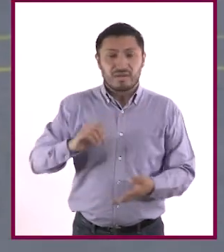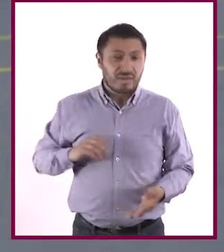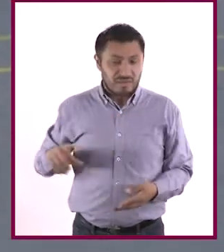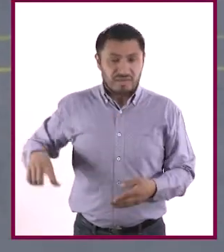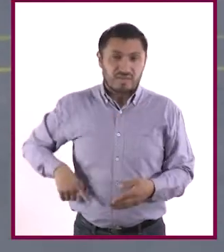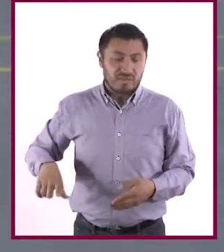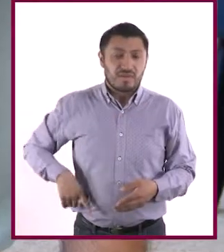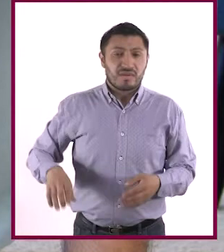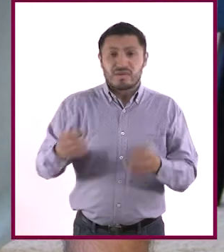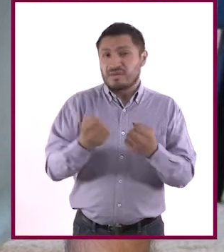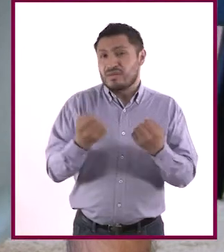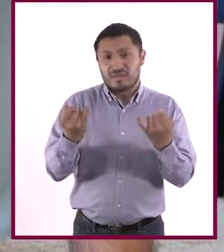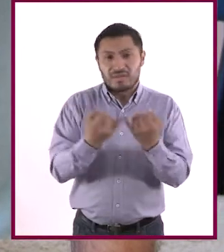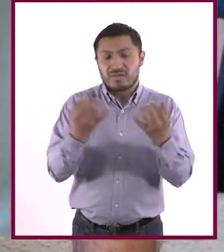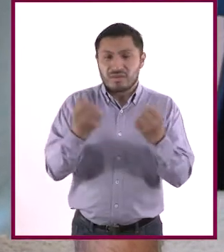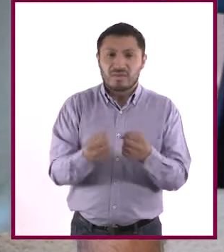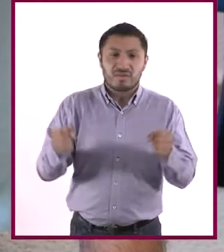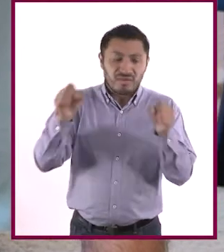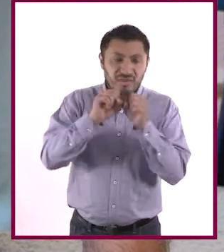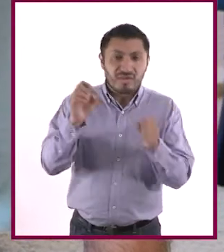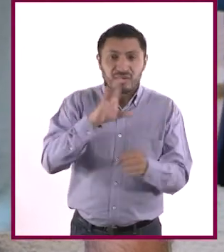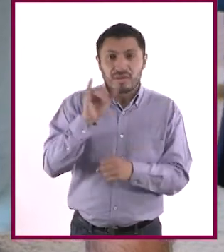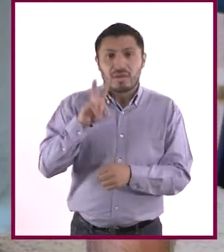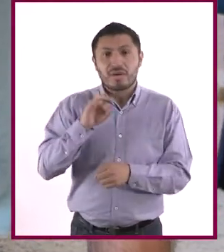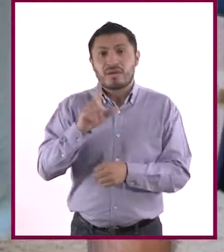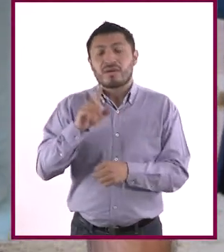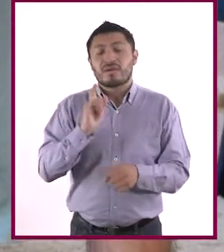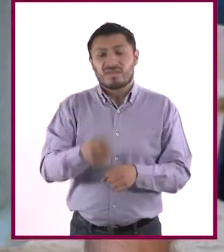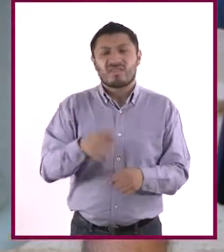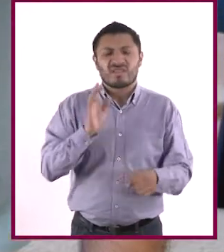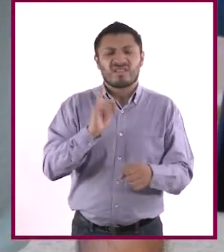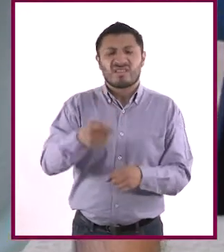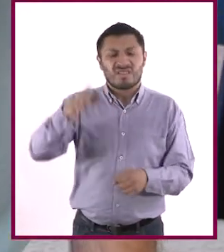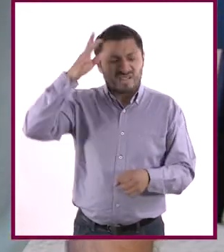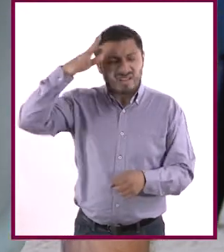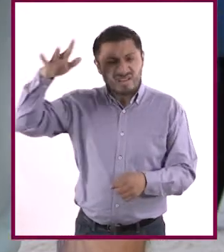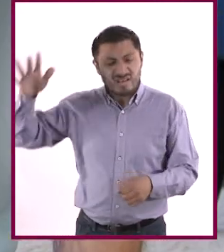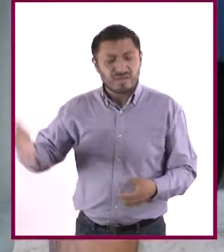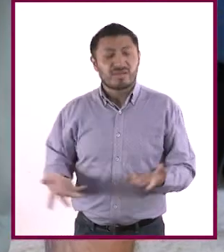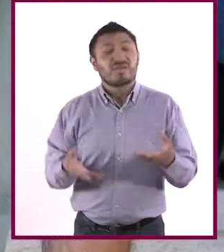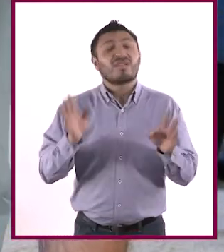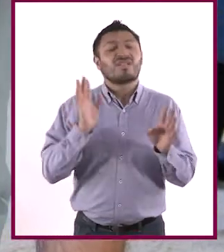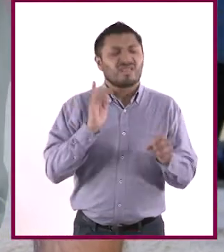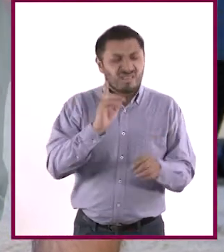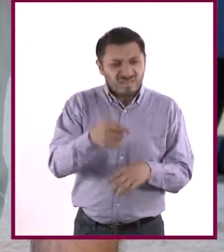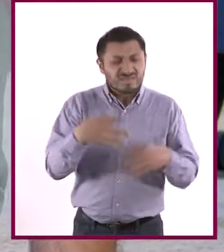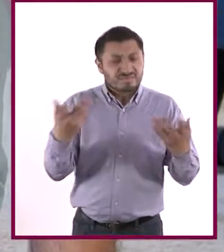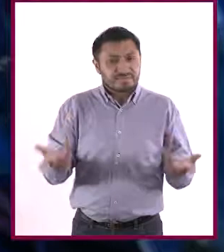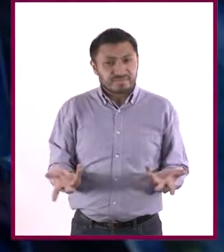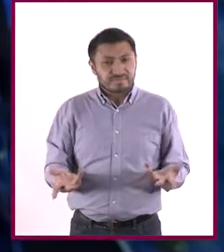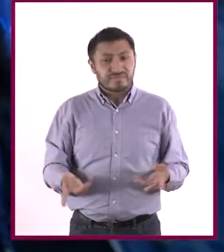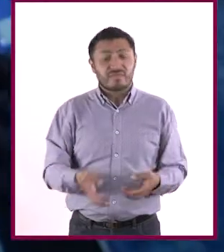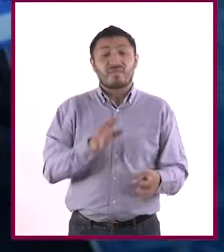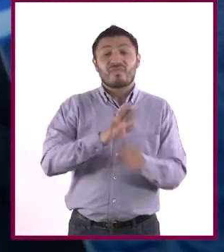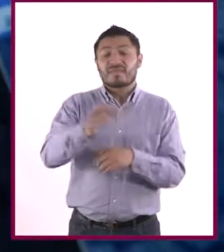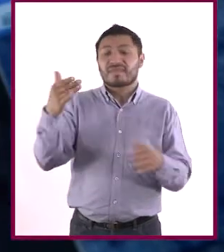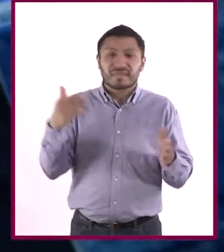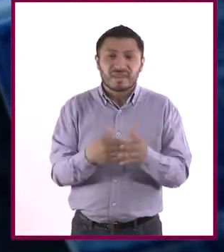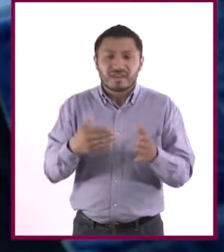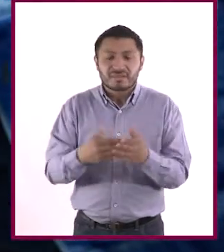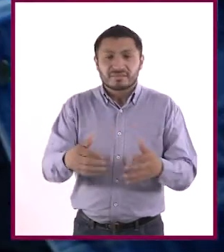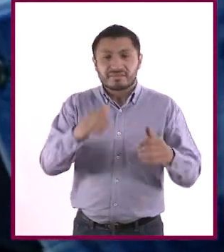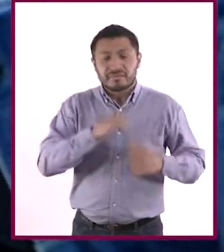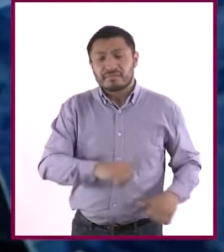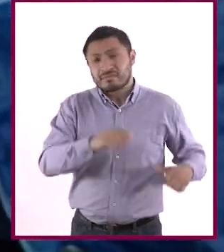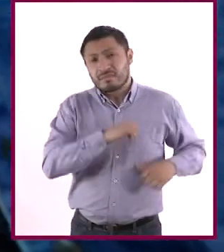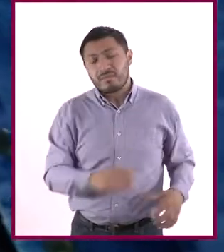misma sociedad civil a preguntarse cuál es el papel de los adultos en este nuevo escenario, cuáles son los límites de su